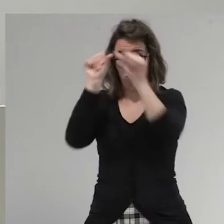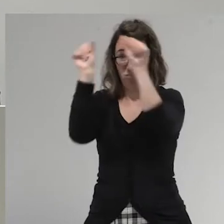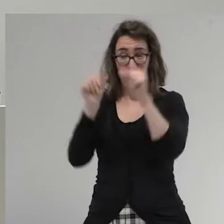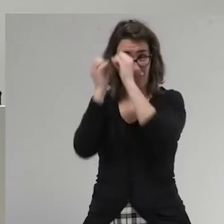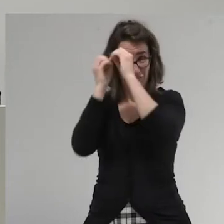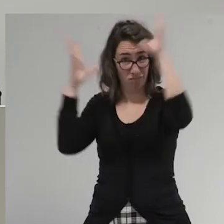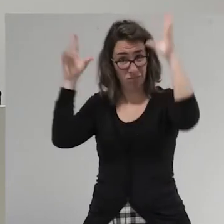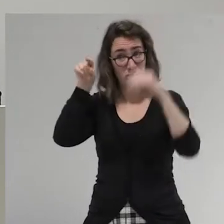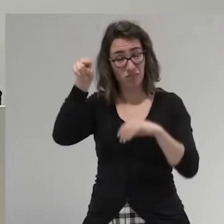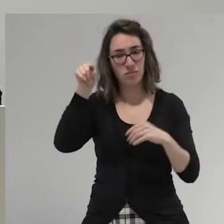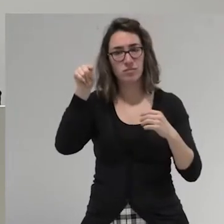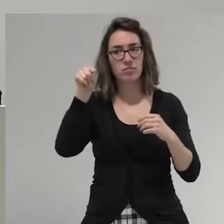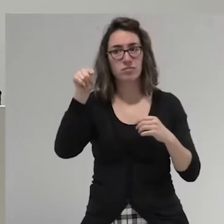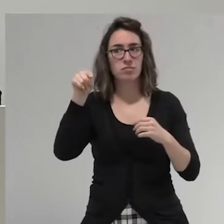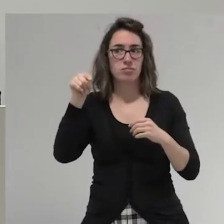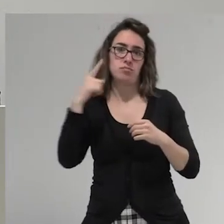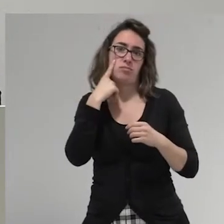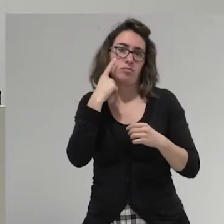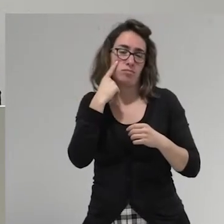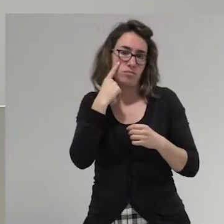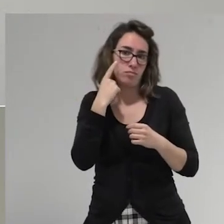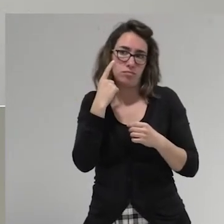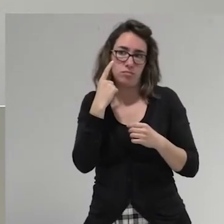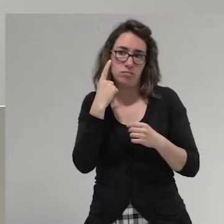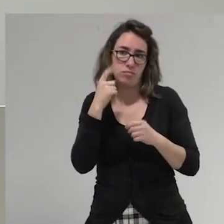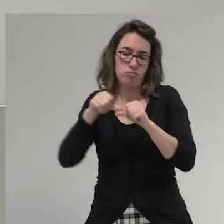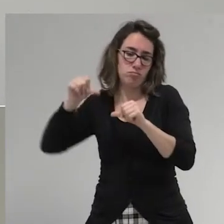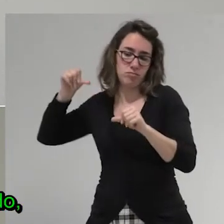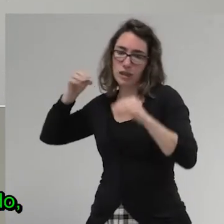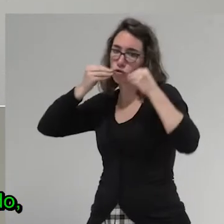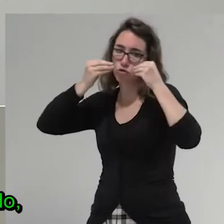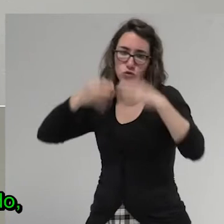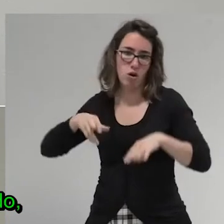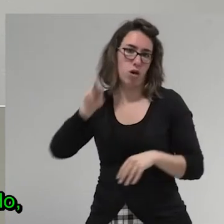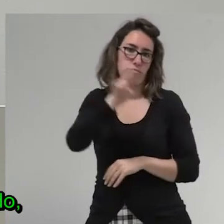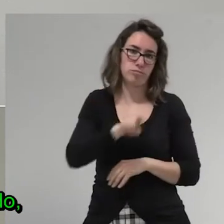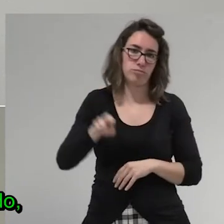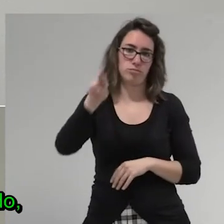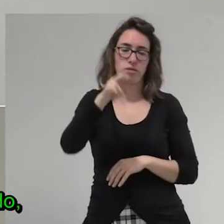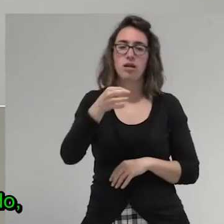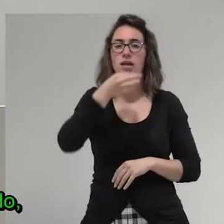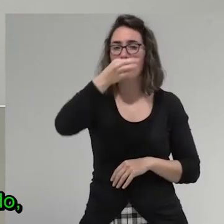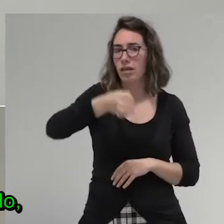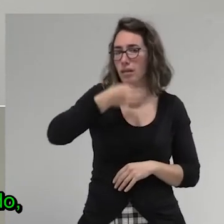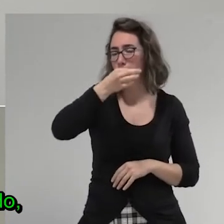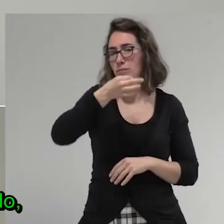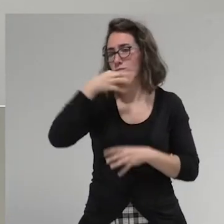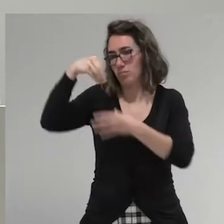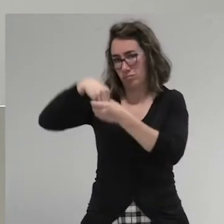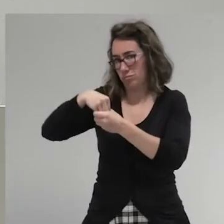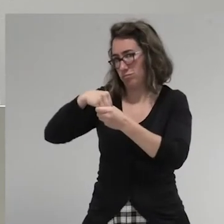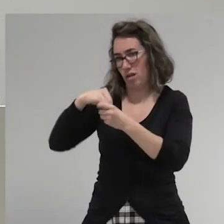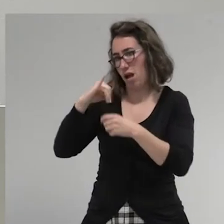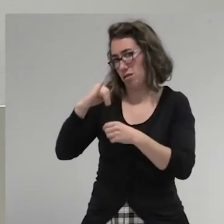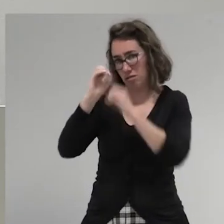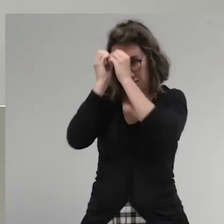que viene dado en todos estos mecanismos históricos, pragmáticas que ya he ido mencionando, y que a